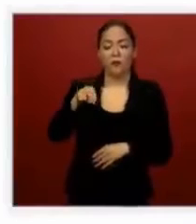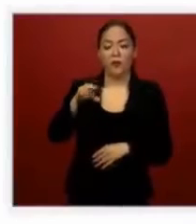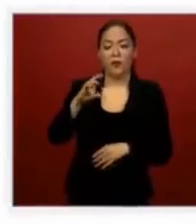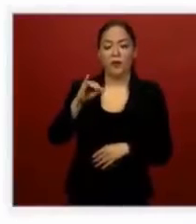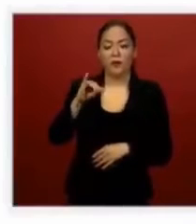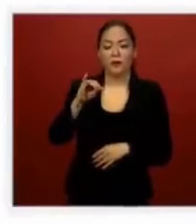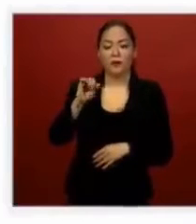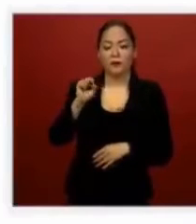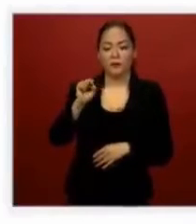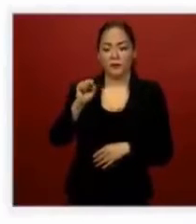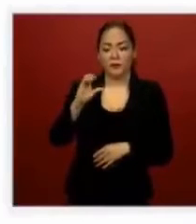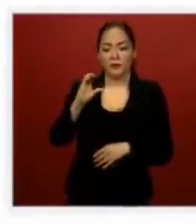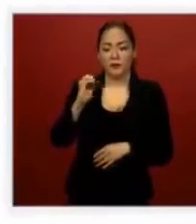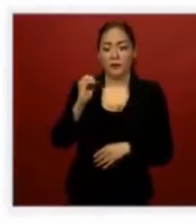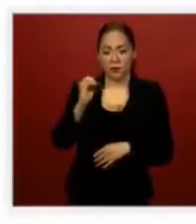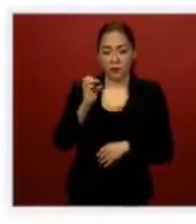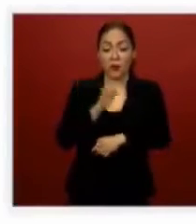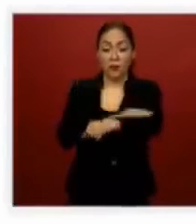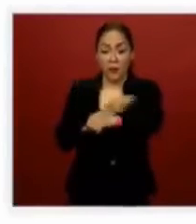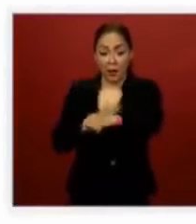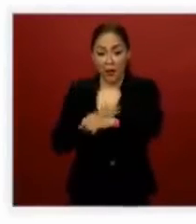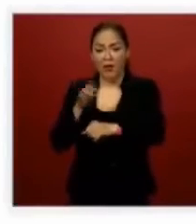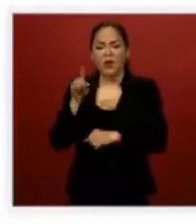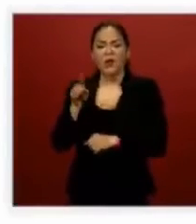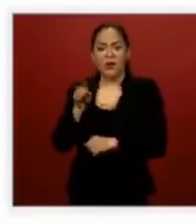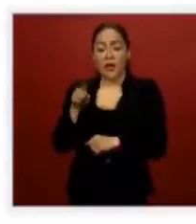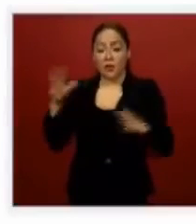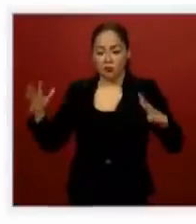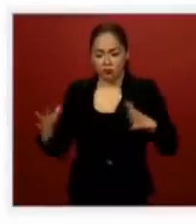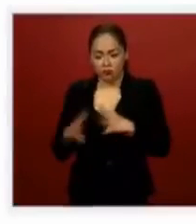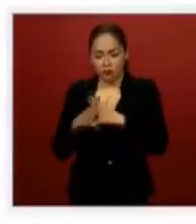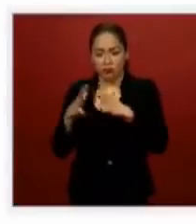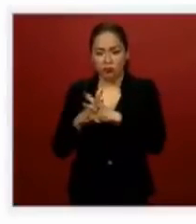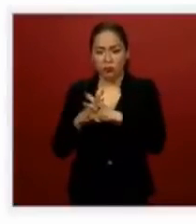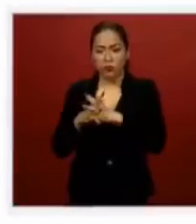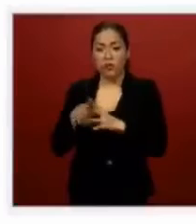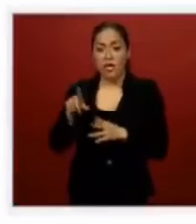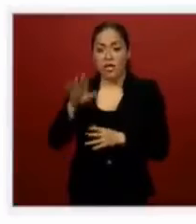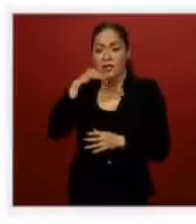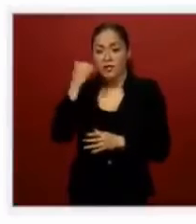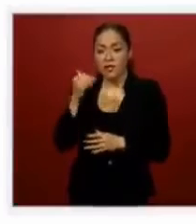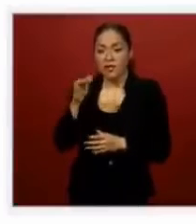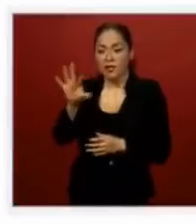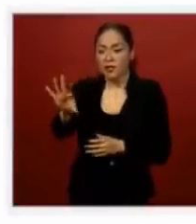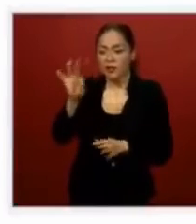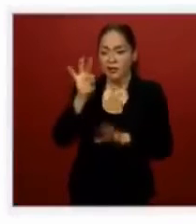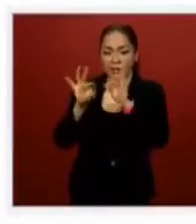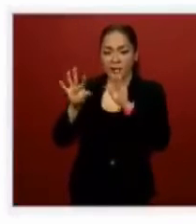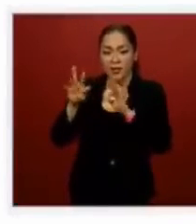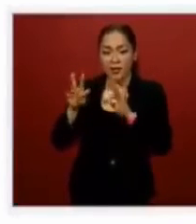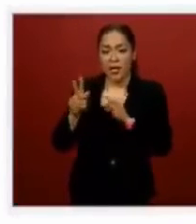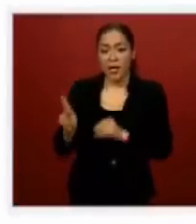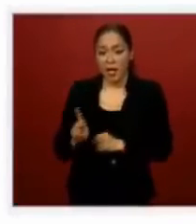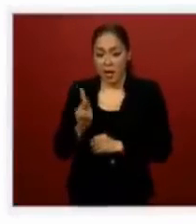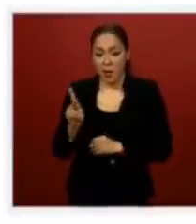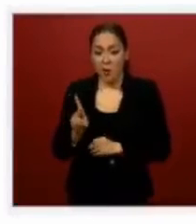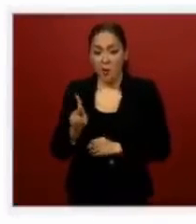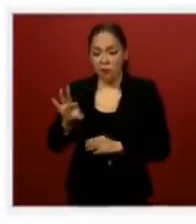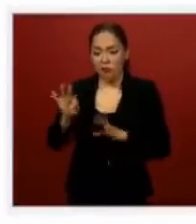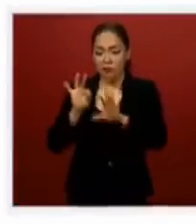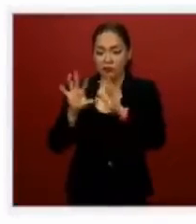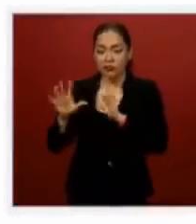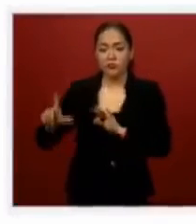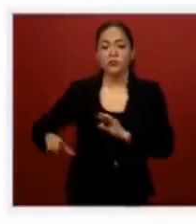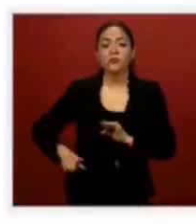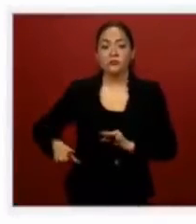que él lucha por la democracia. Y la democracia entendida porque los seres humanos